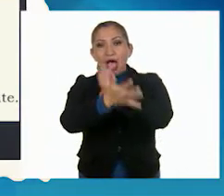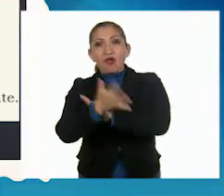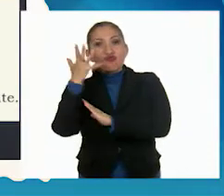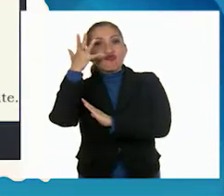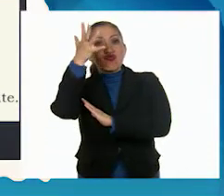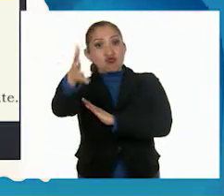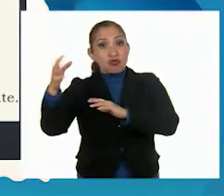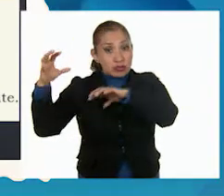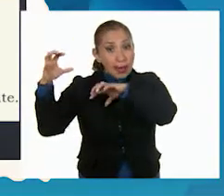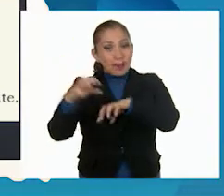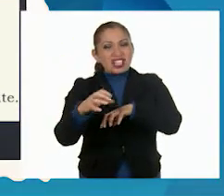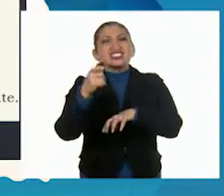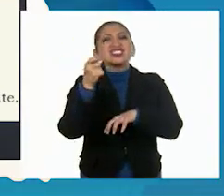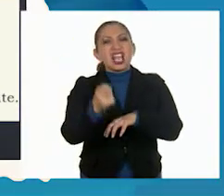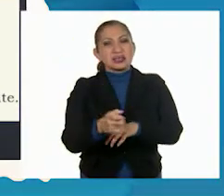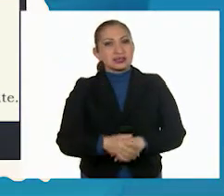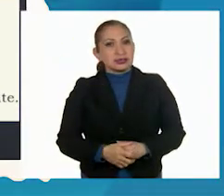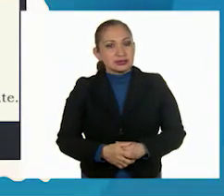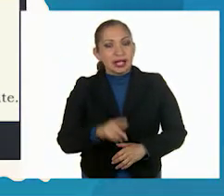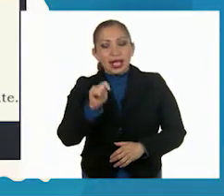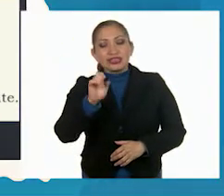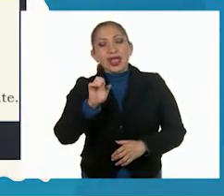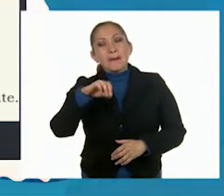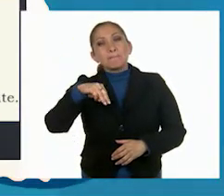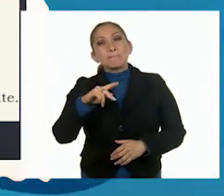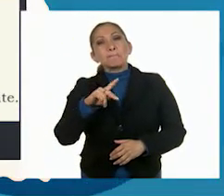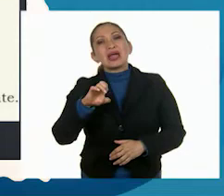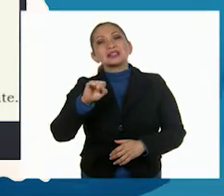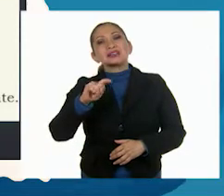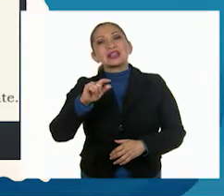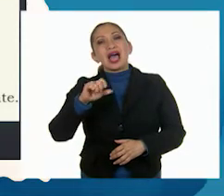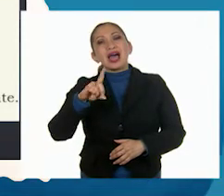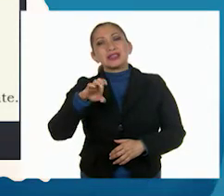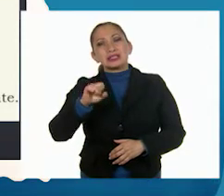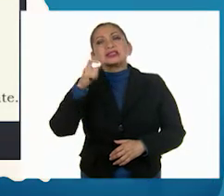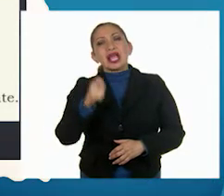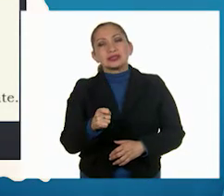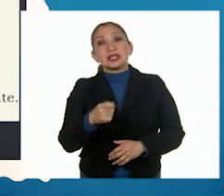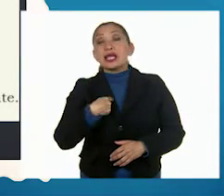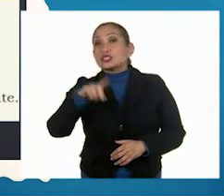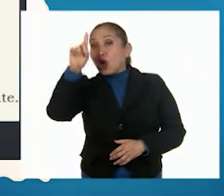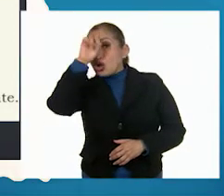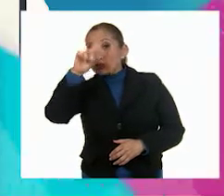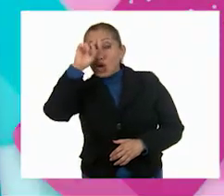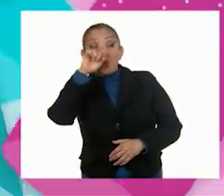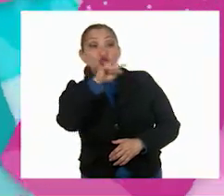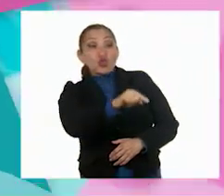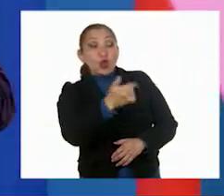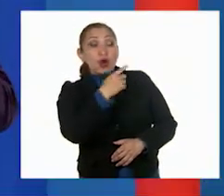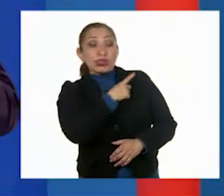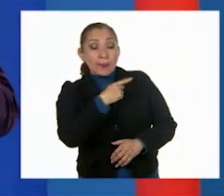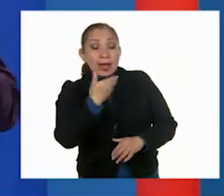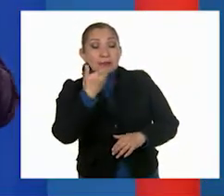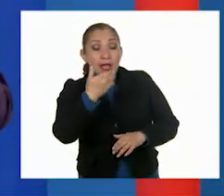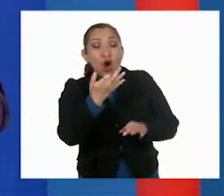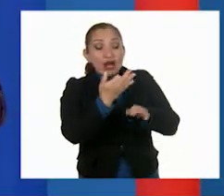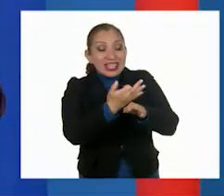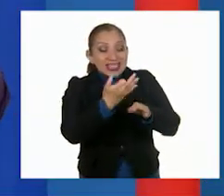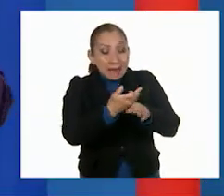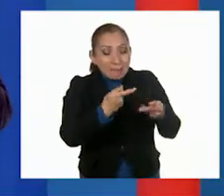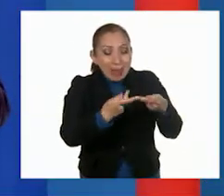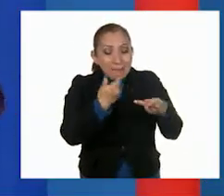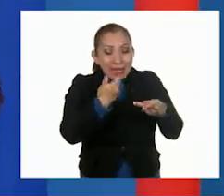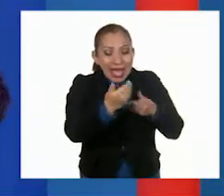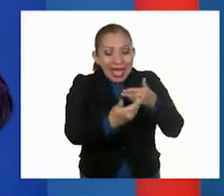fue el que más te gustó, ¿verdad, Juan Carlos? Sí, me gustó porque es un buen consejo para hacer las cosas bien y que después todo